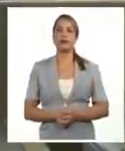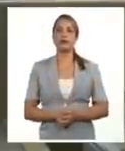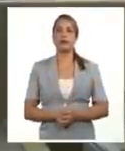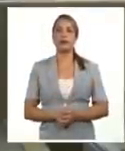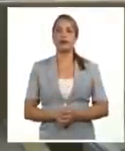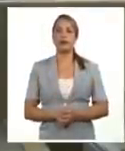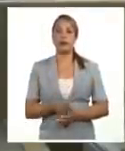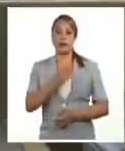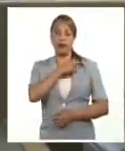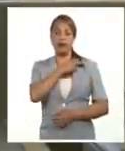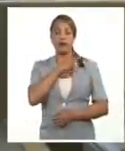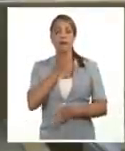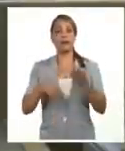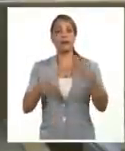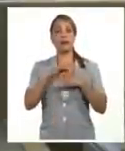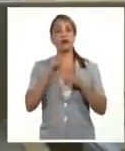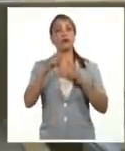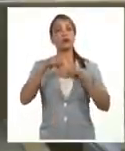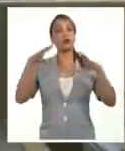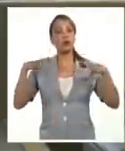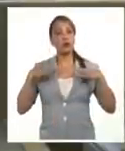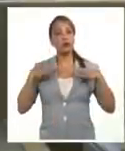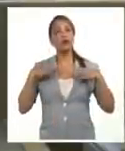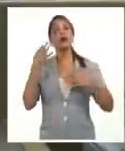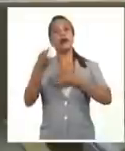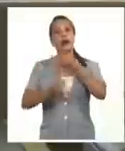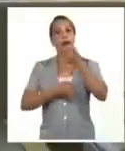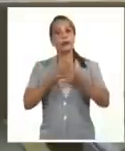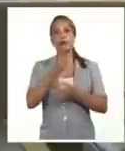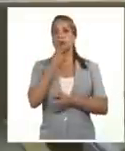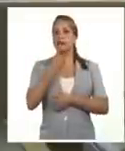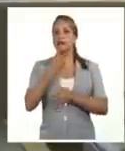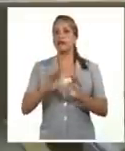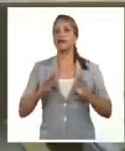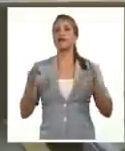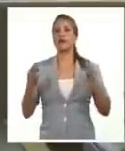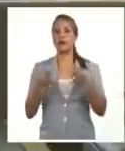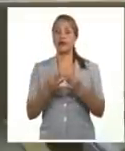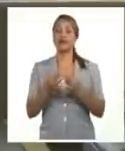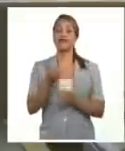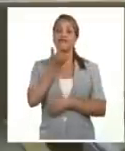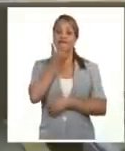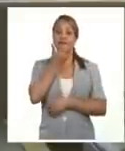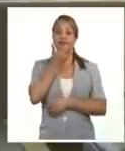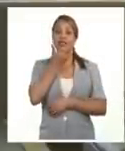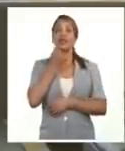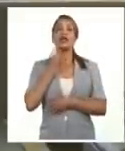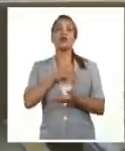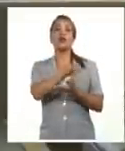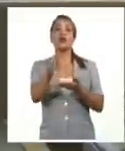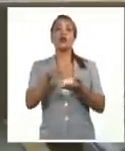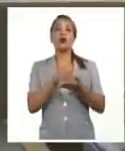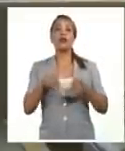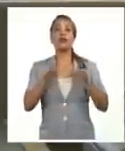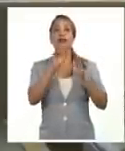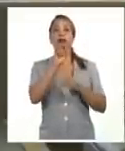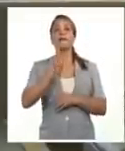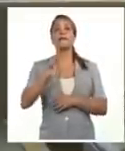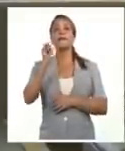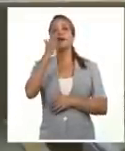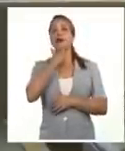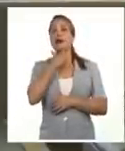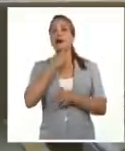Carmen Casal Sánchez, ofreció información sobre la atención a las familias damnificadas en una unidad de alojamiento en Villa